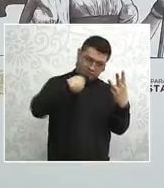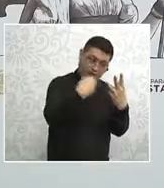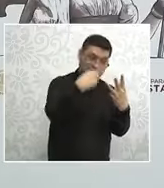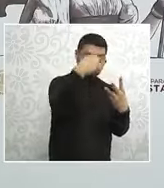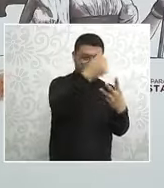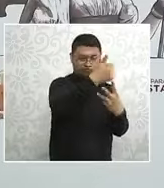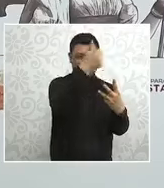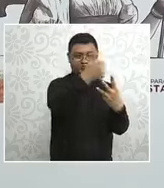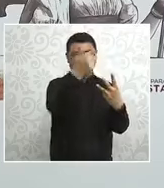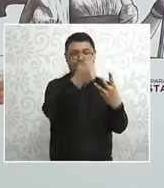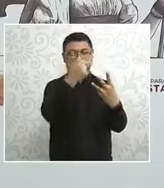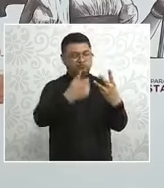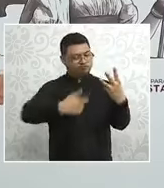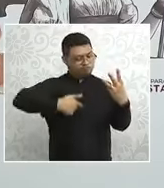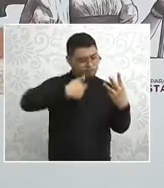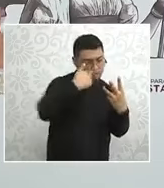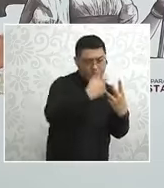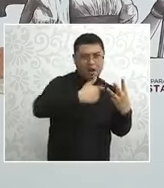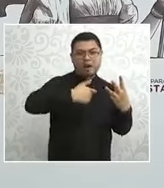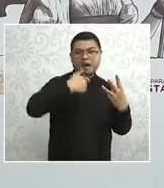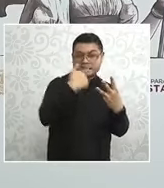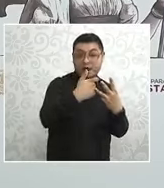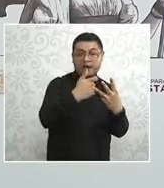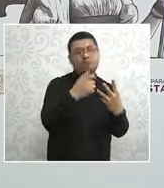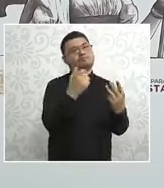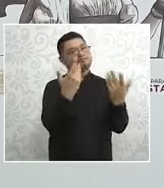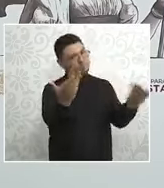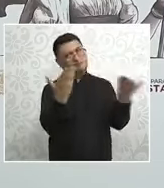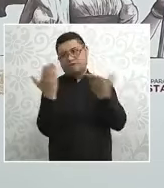porque se trata si un